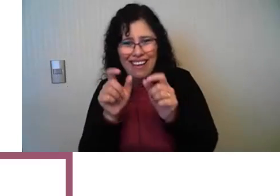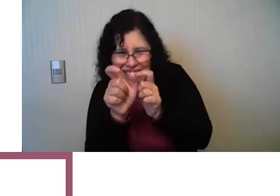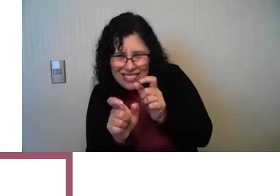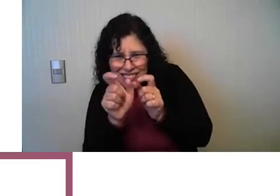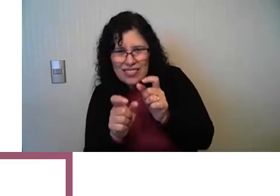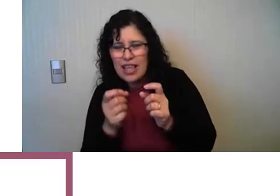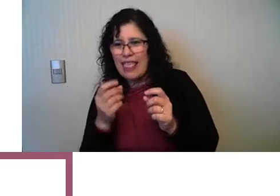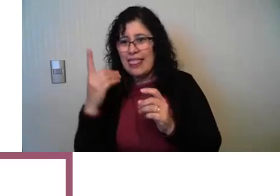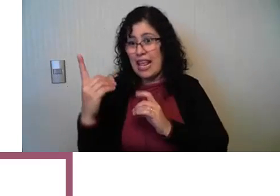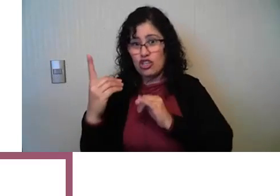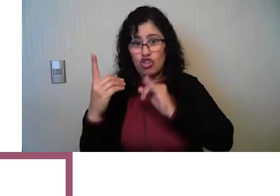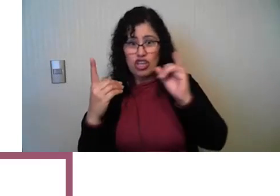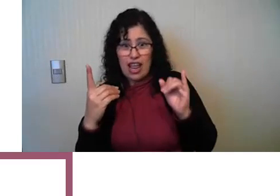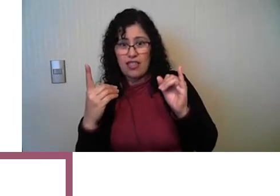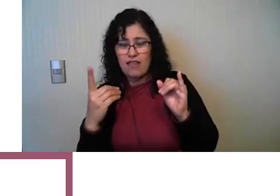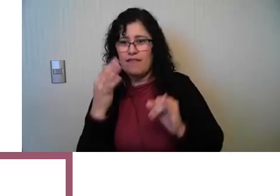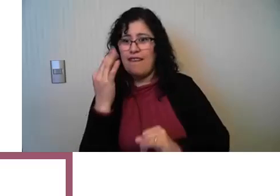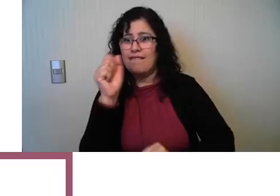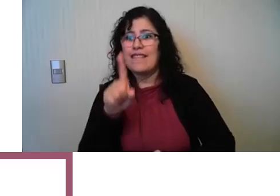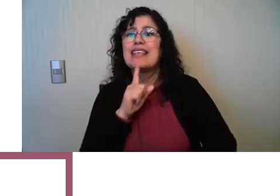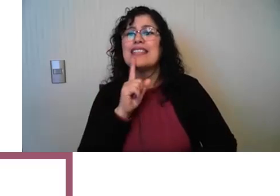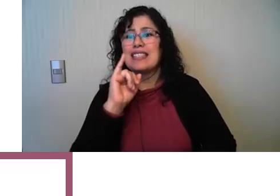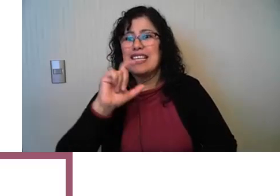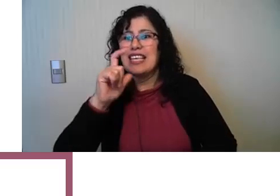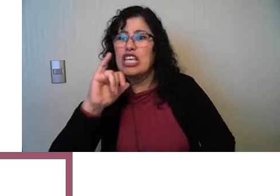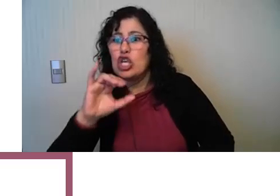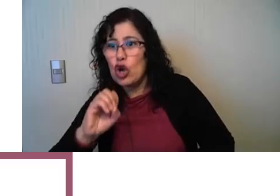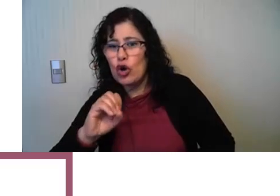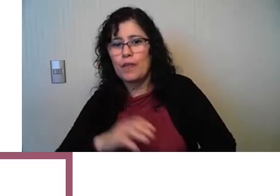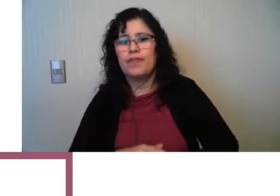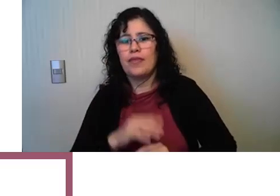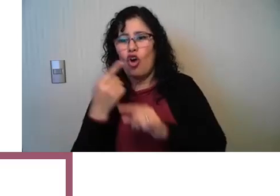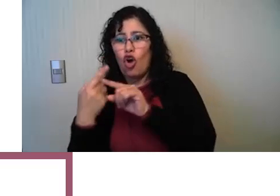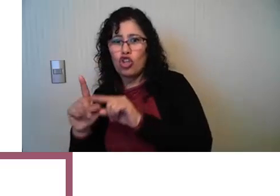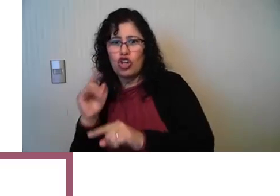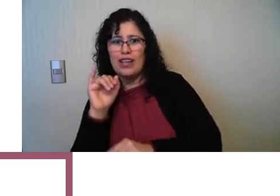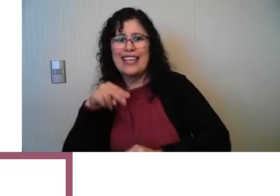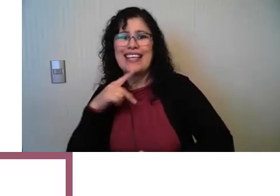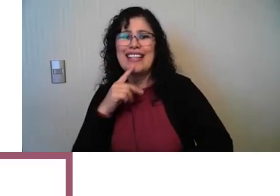derecho e izquierdo. Estos que están aquí son los interpósitos,